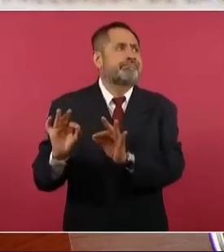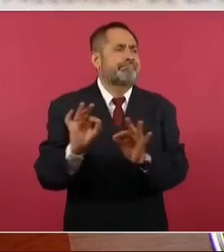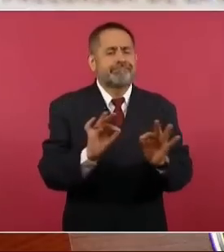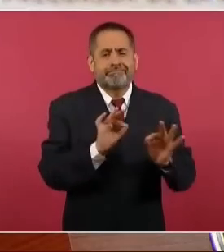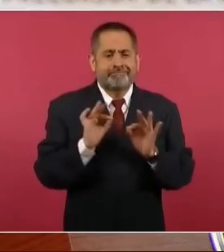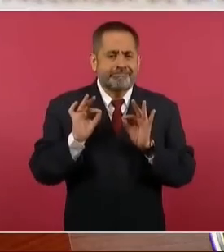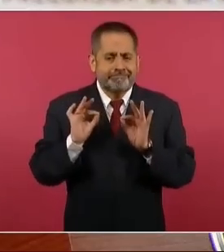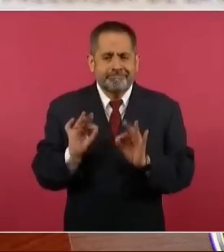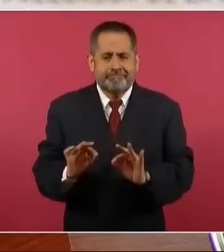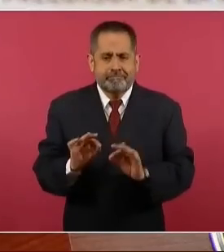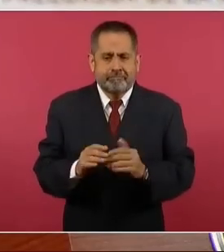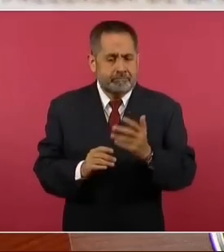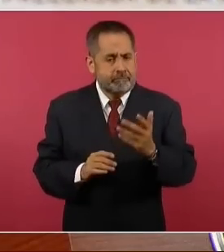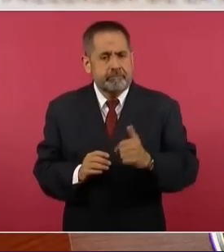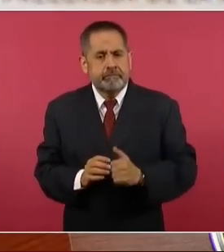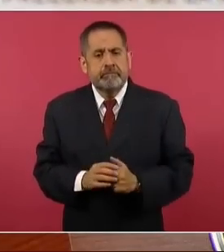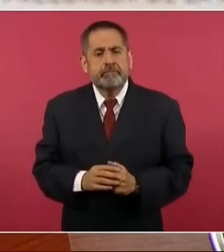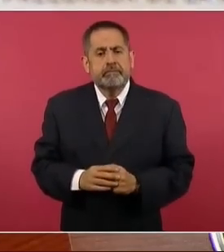Y lo otro,